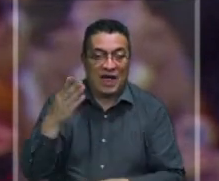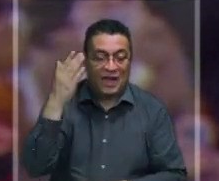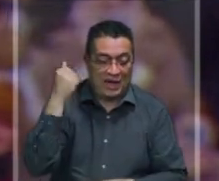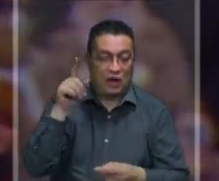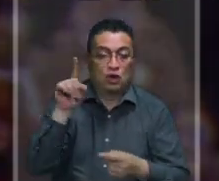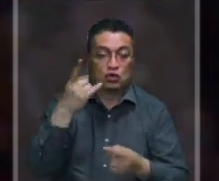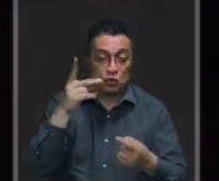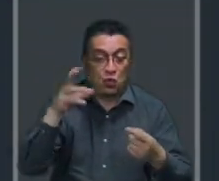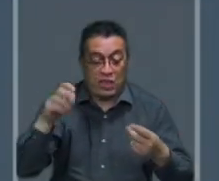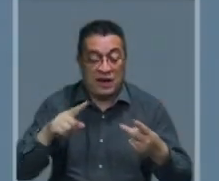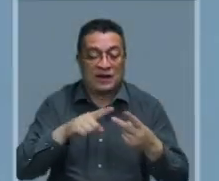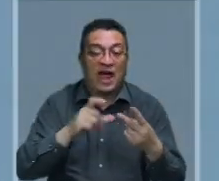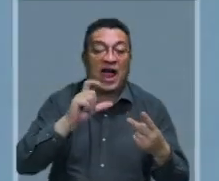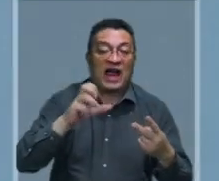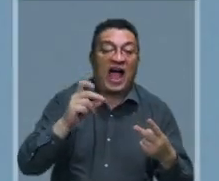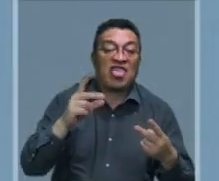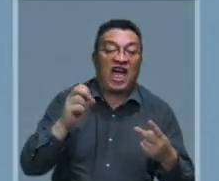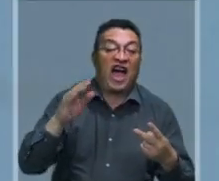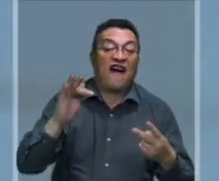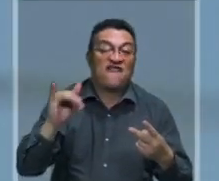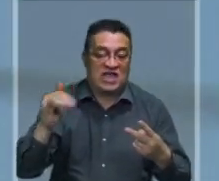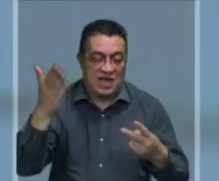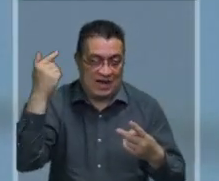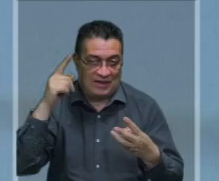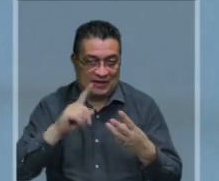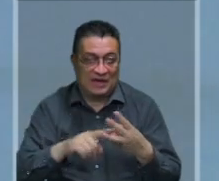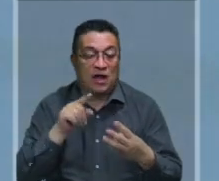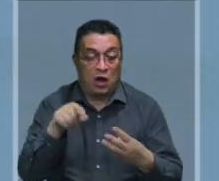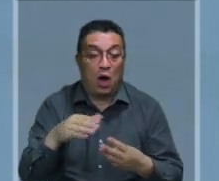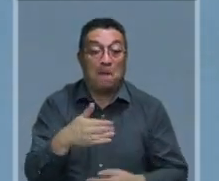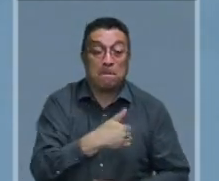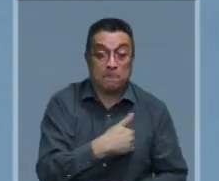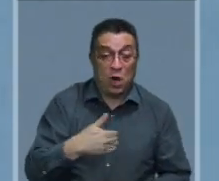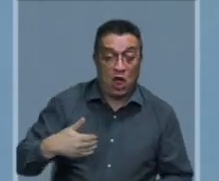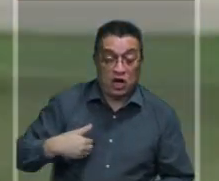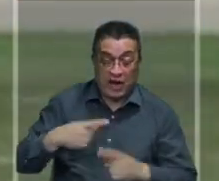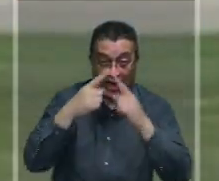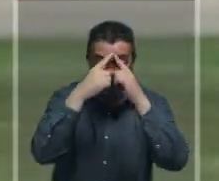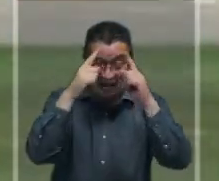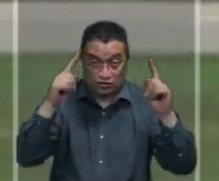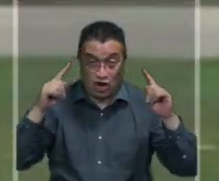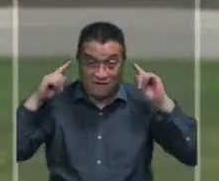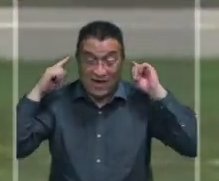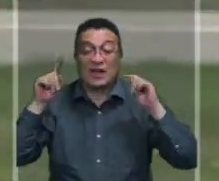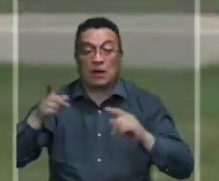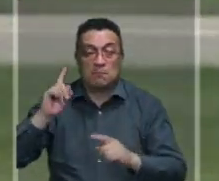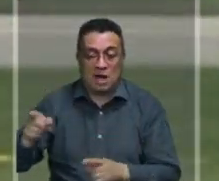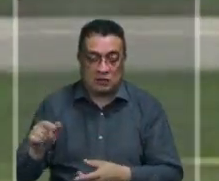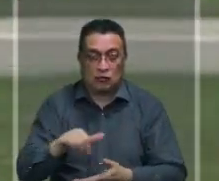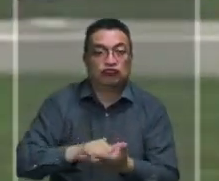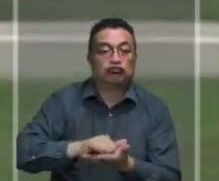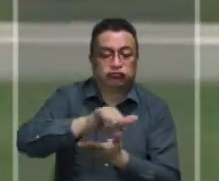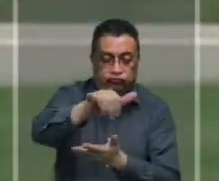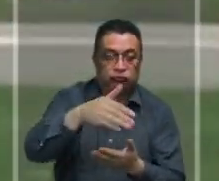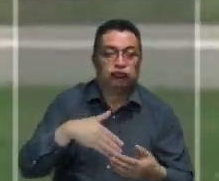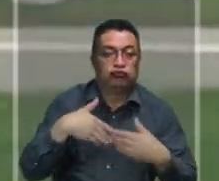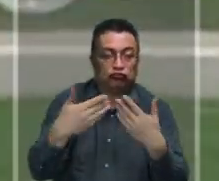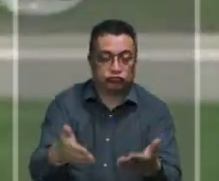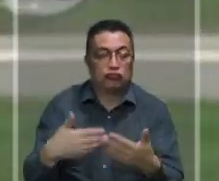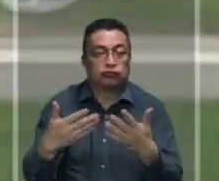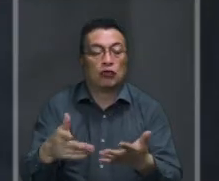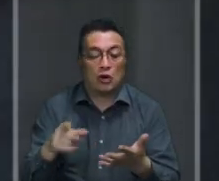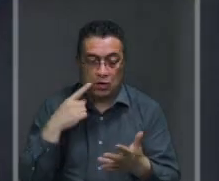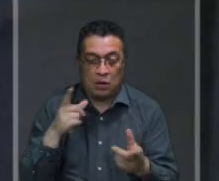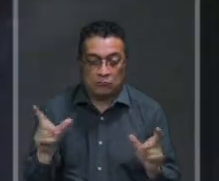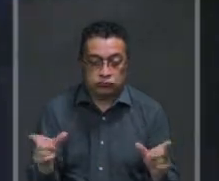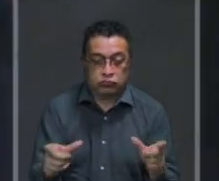y Gaddafi de Libia. Mientras Polonia y Eslovaquia enviarán aviones de guerra a Ucrania, la orden judicial estrecha el cerco político y diplomático de